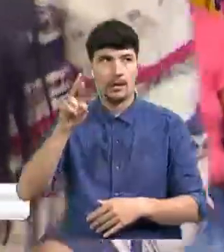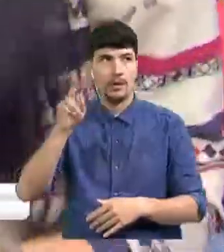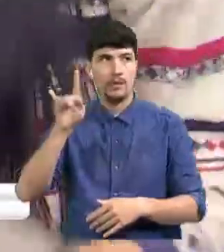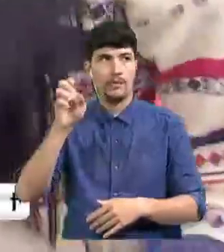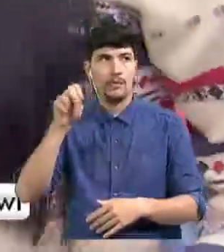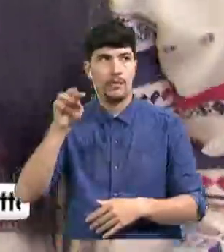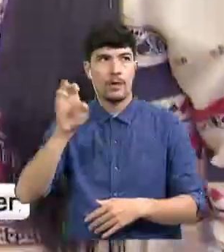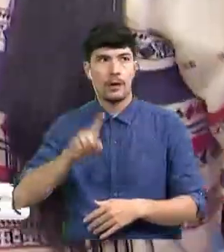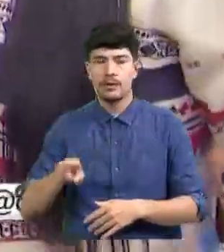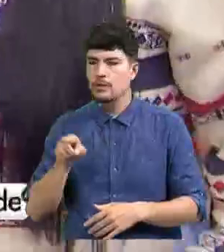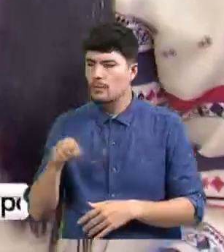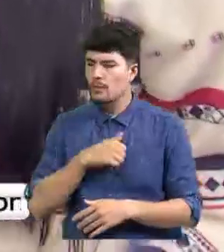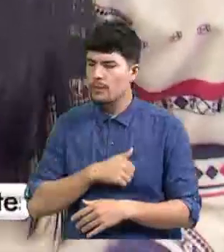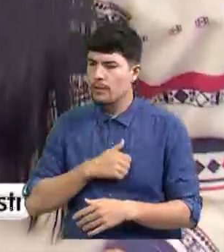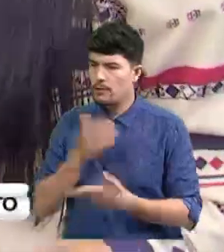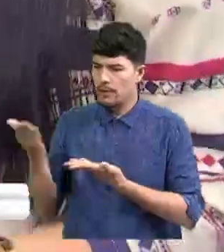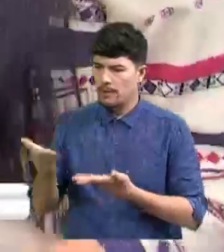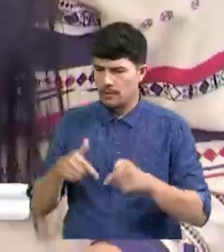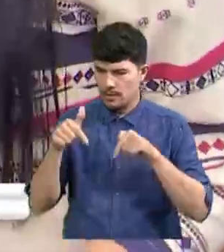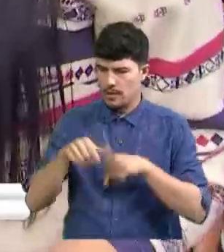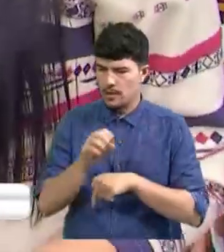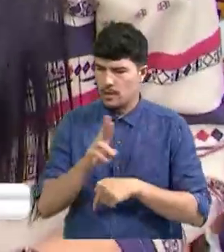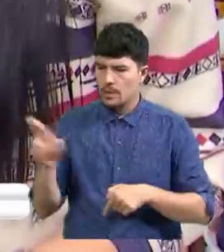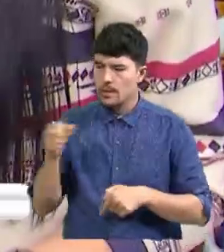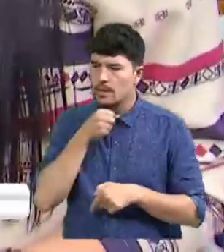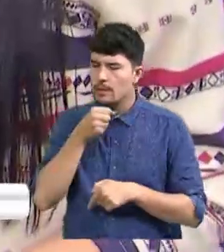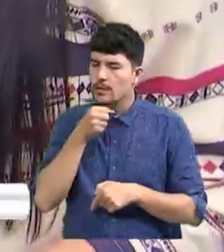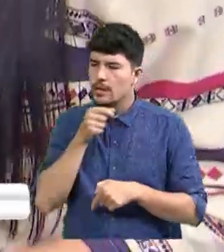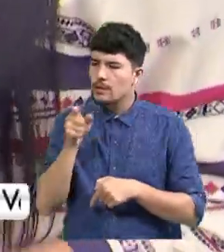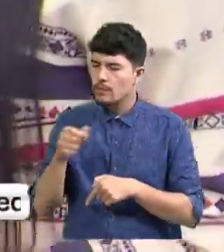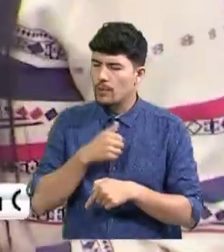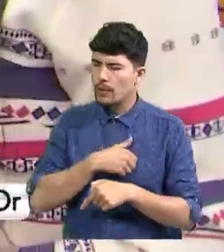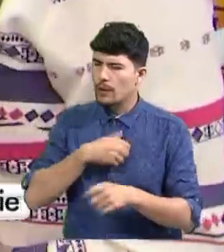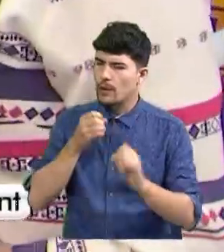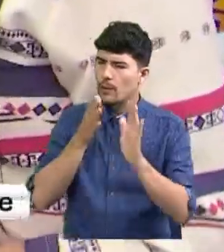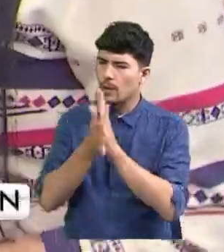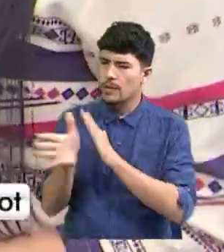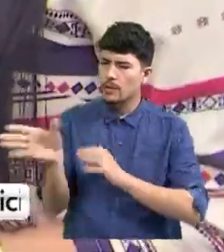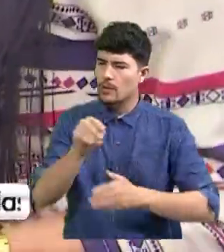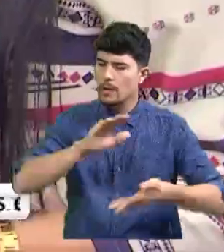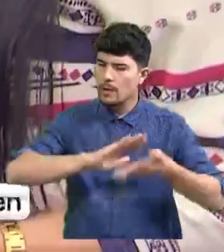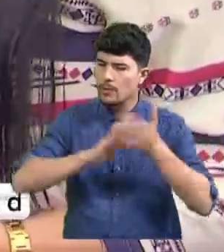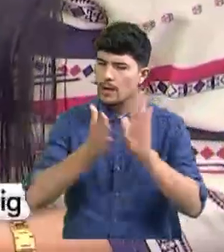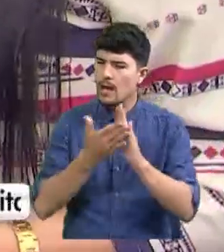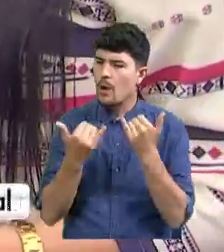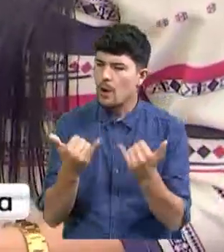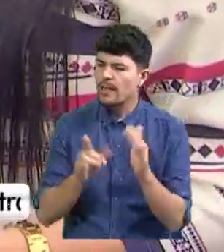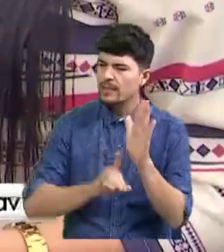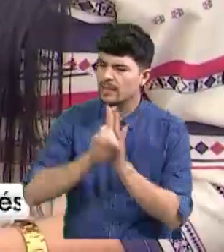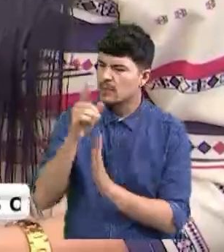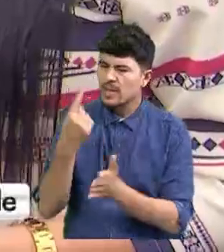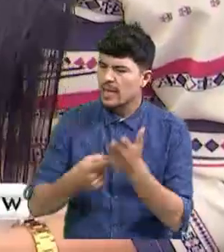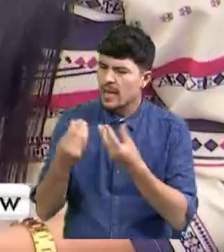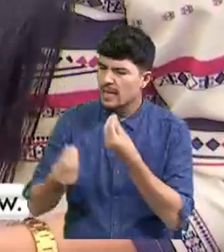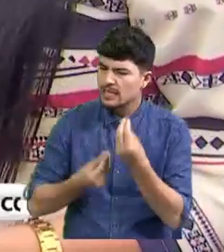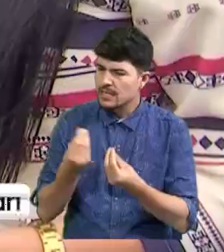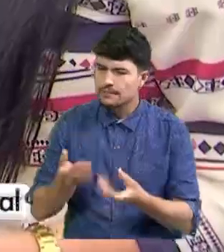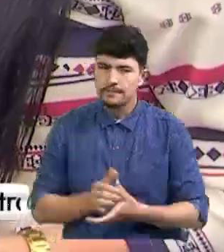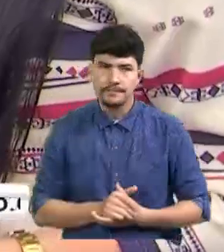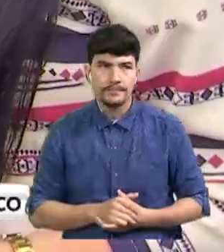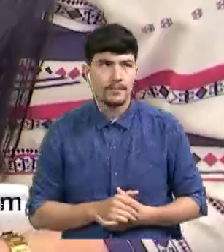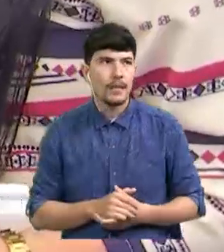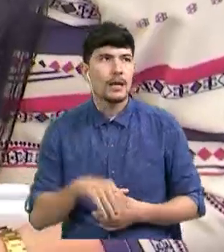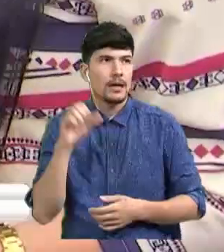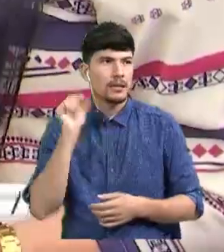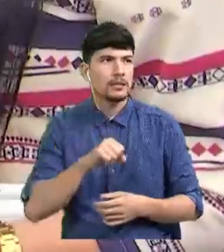Oriente Noticias y contémosle un poquito a los televidentes qué se ha desarrollado acá desde la Secretaría de Planeación. Bueno, contarle a toda la comunidad santandereana que